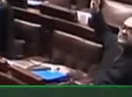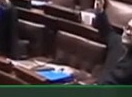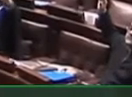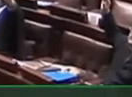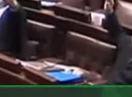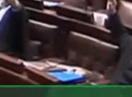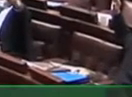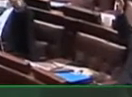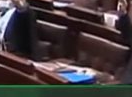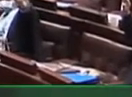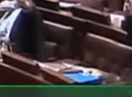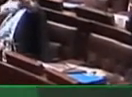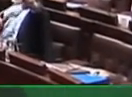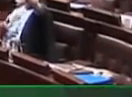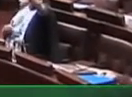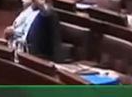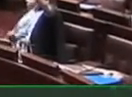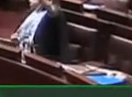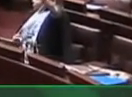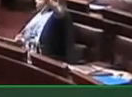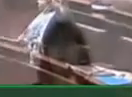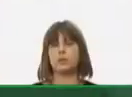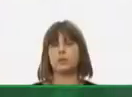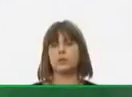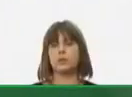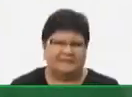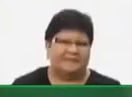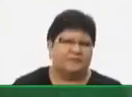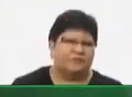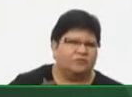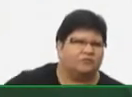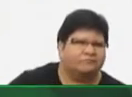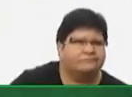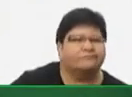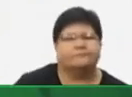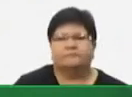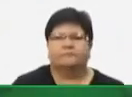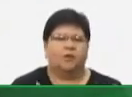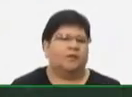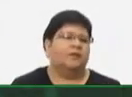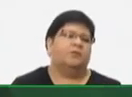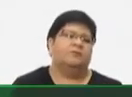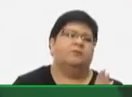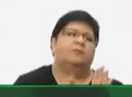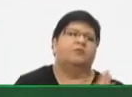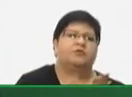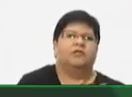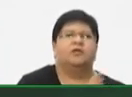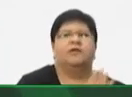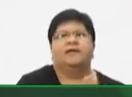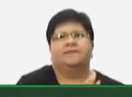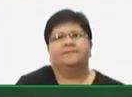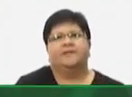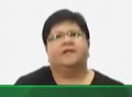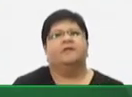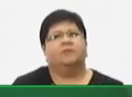su urgente consideración, con particular énfasis en algunos aspectos. Estamos discutiendo un proyecto de ley y algunos consideramos